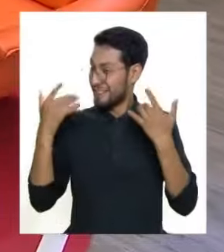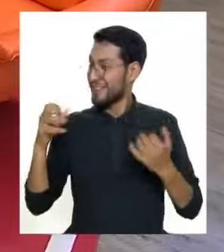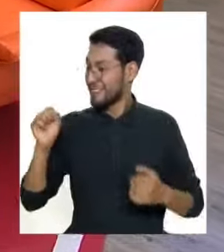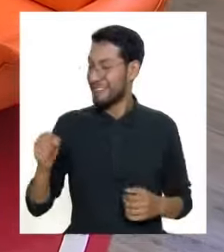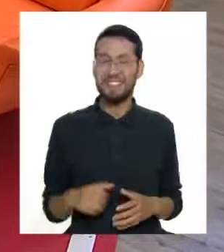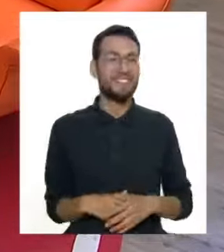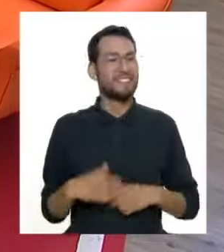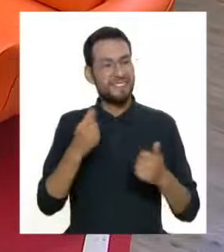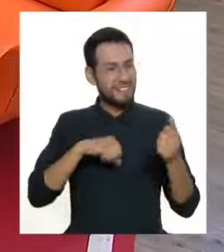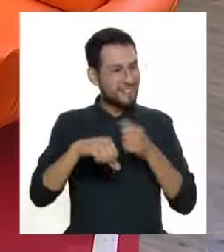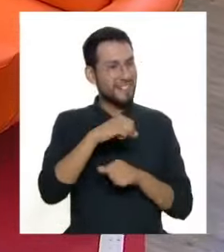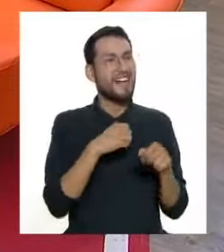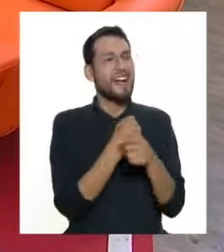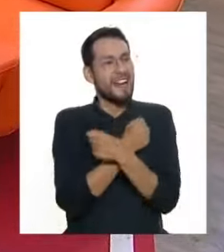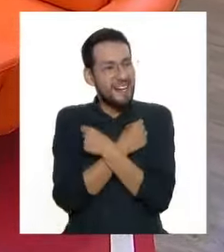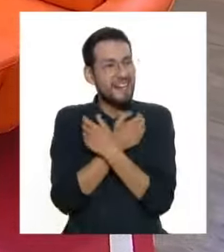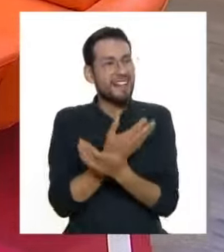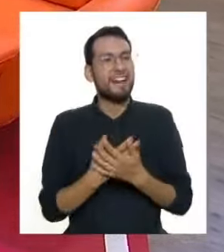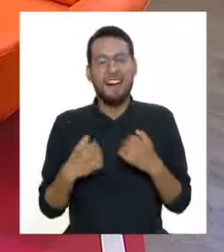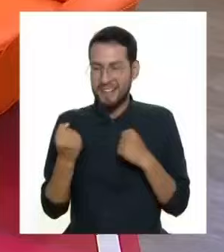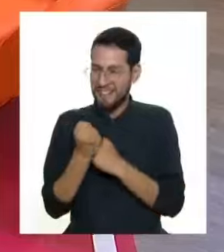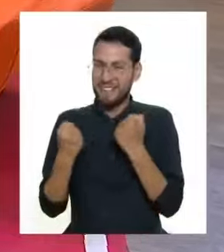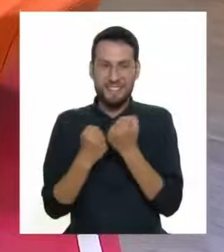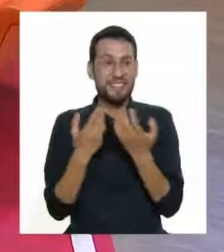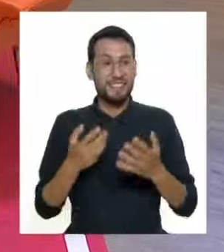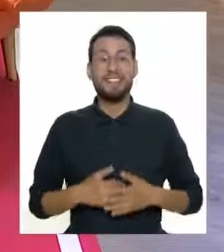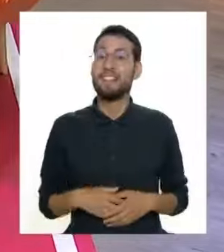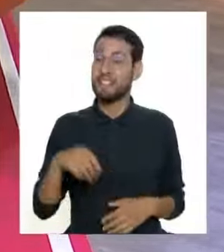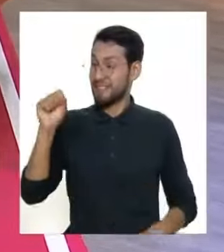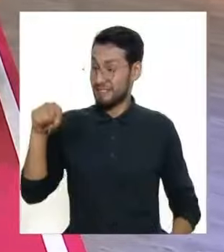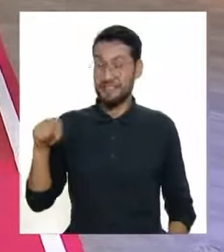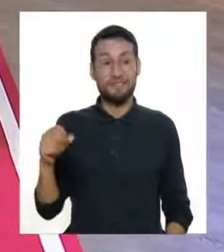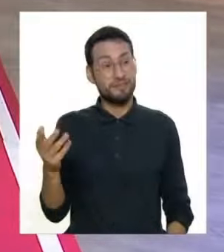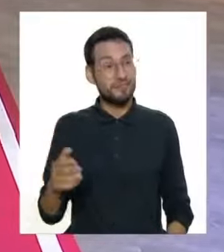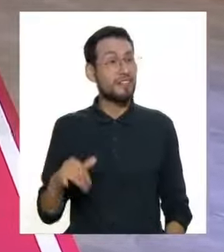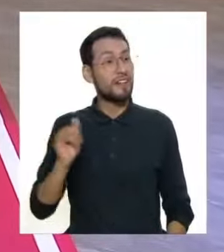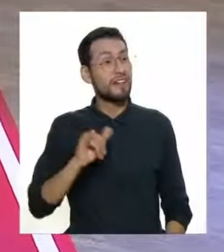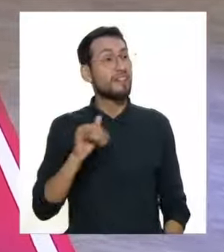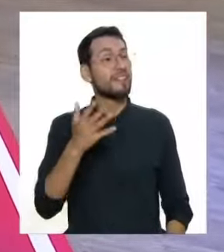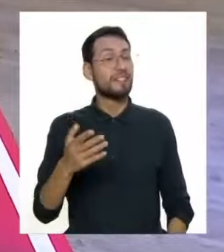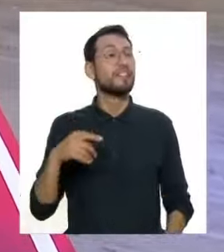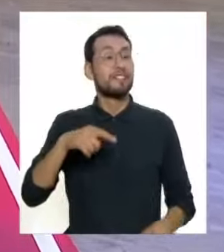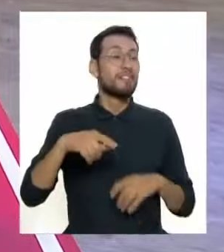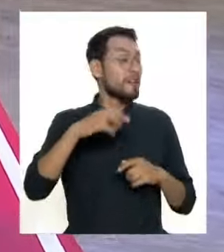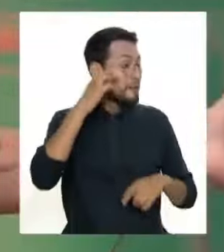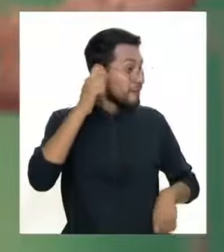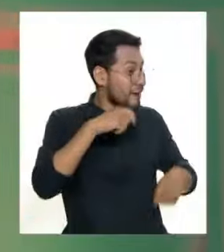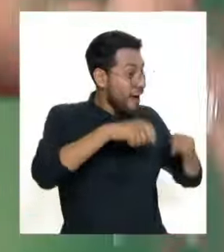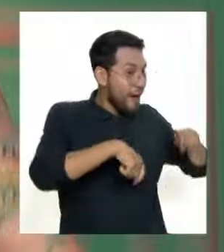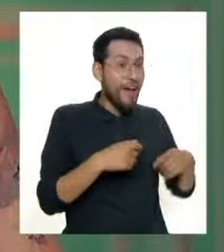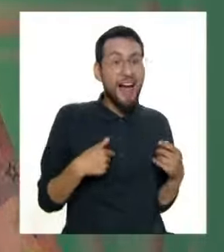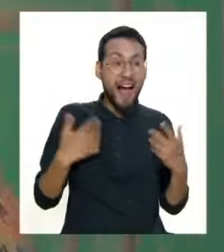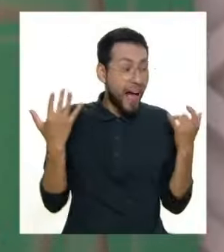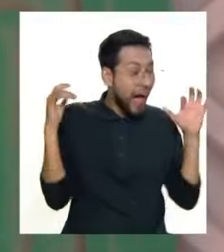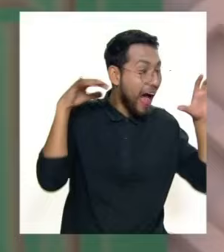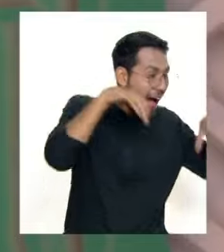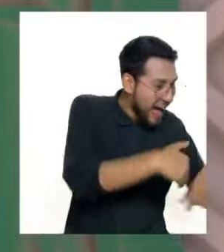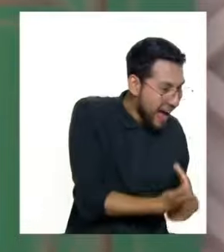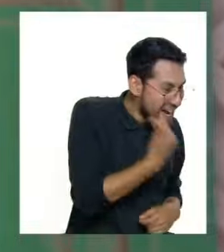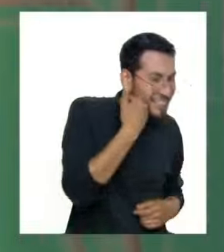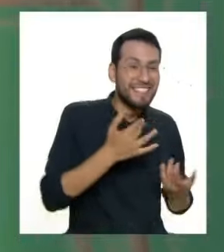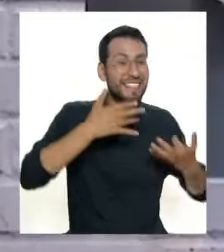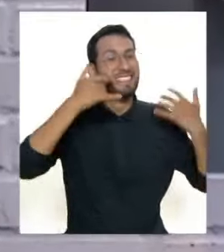súper compañeros, amorosos, que nos apoyamos entre todos. De eso se trata, obviamente. Y además, cuando fui su cocina, todos así estamos más felices. Ahí nos